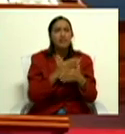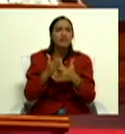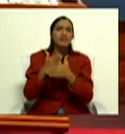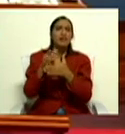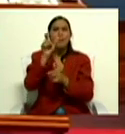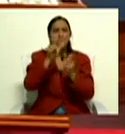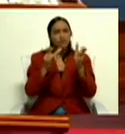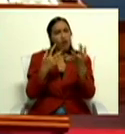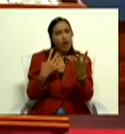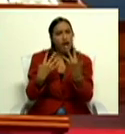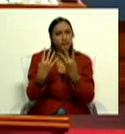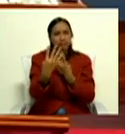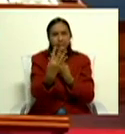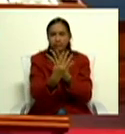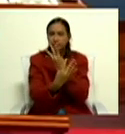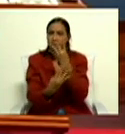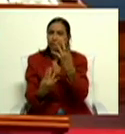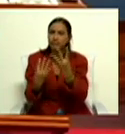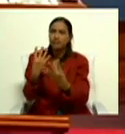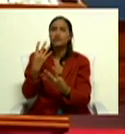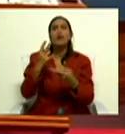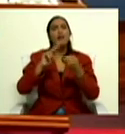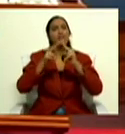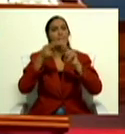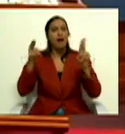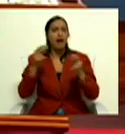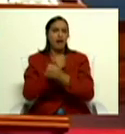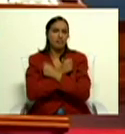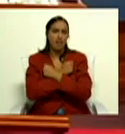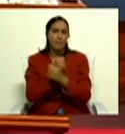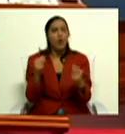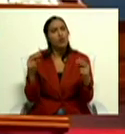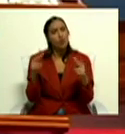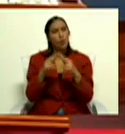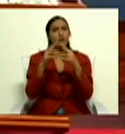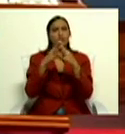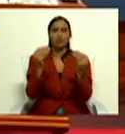de amor y de encuentro entre todos. Muchas gracias.